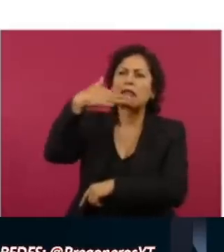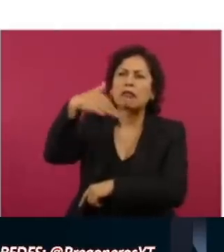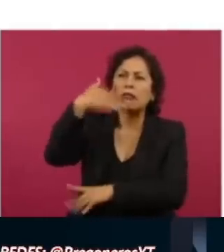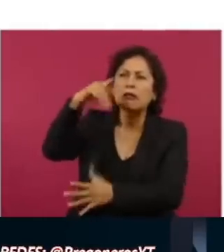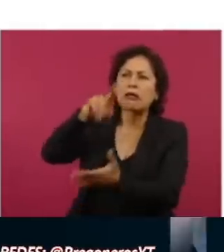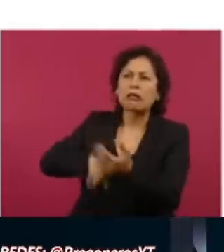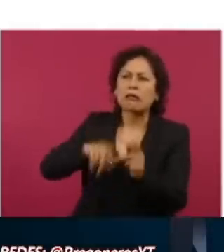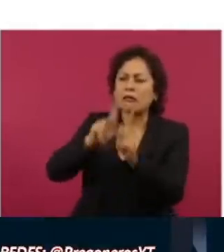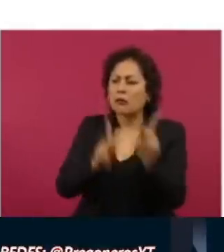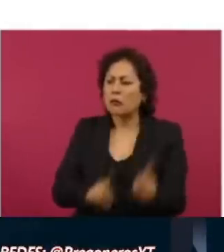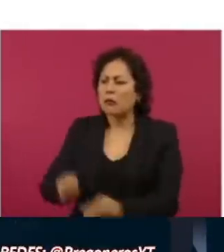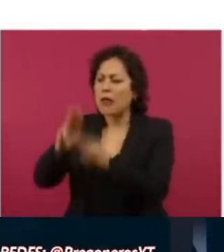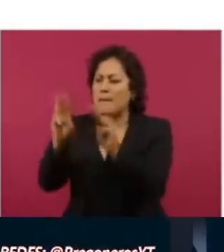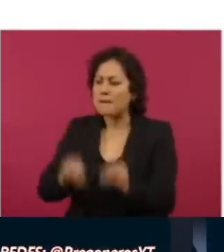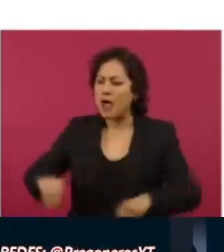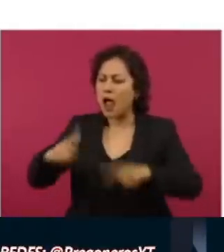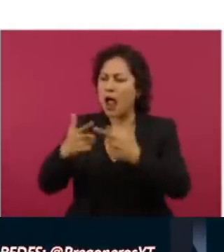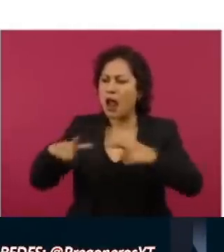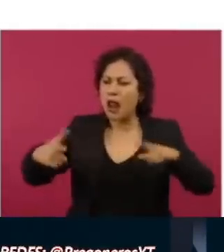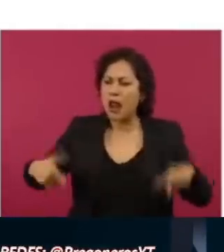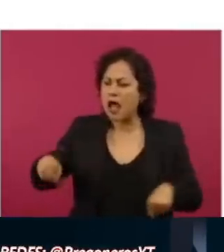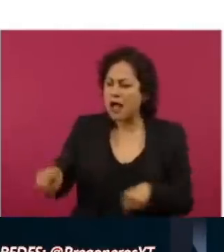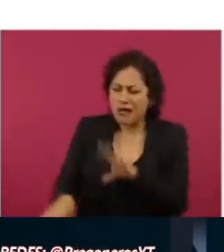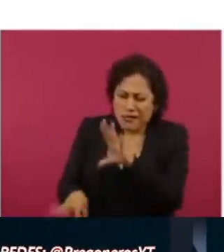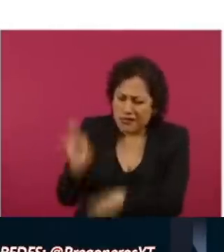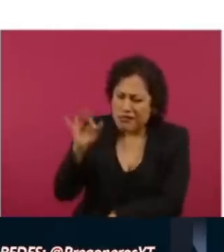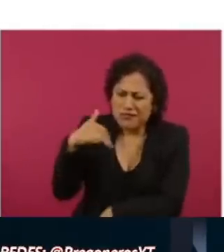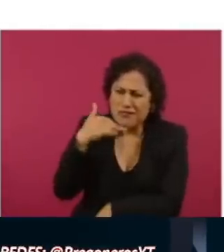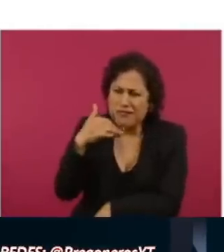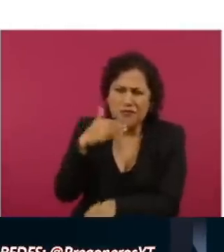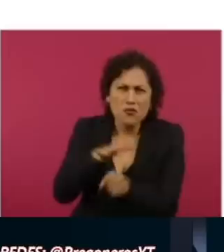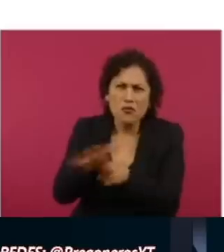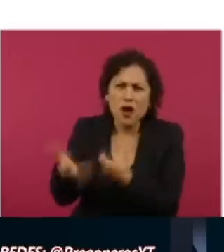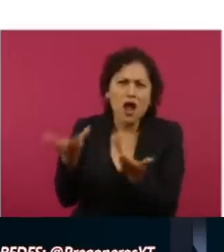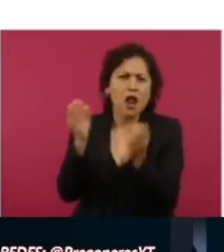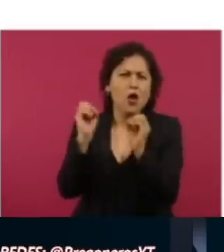de un lago o cómo están los bosques de nuestro país